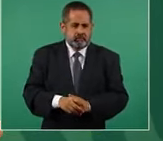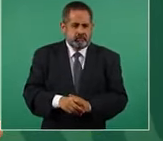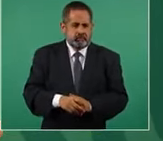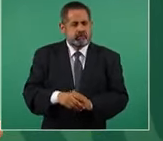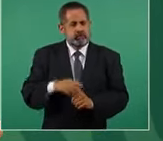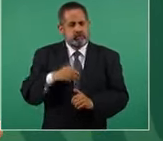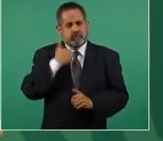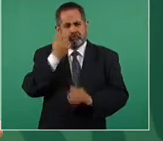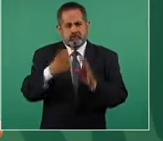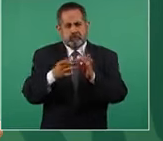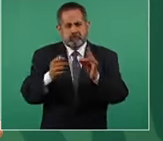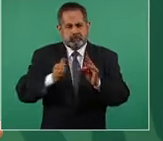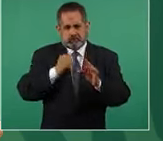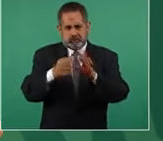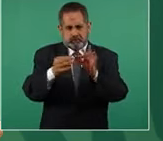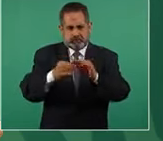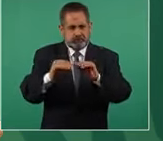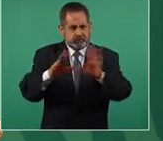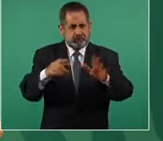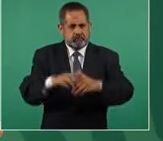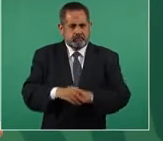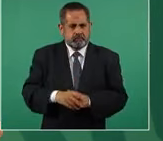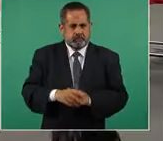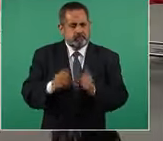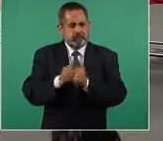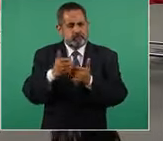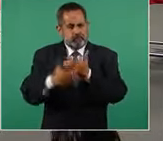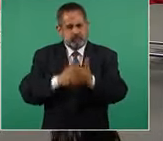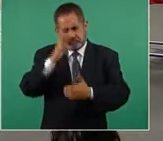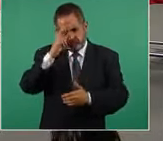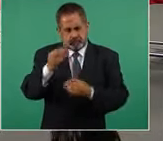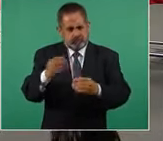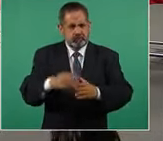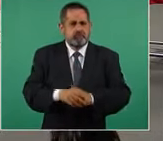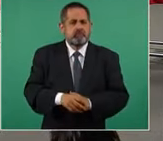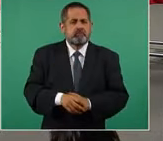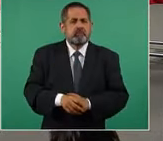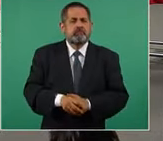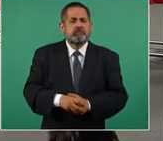Quiero también aprovechar, porque te respeto mucho,